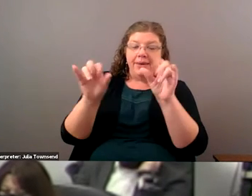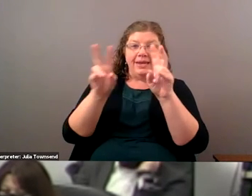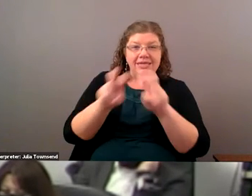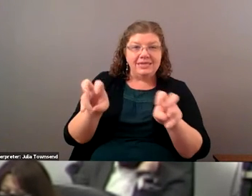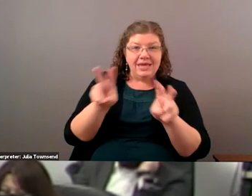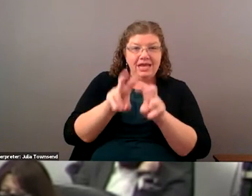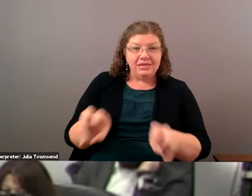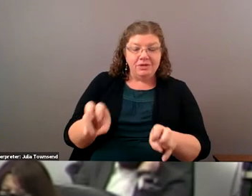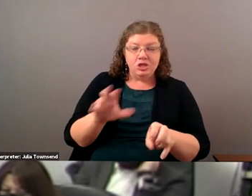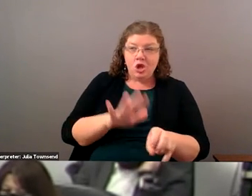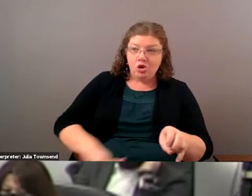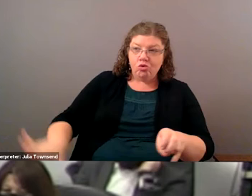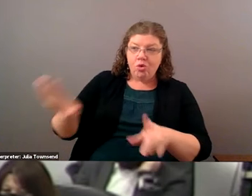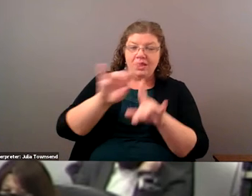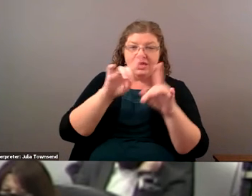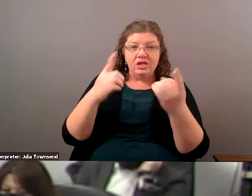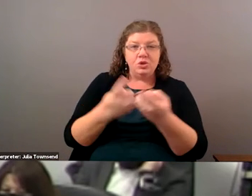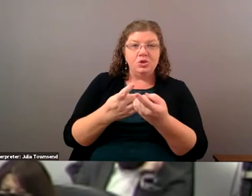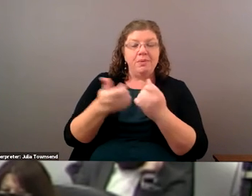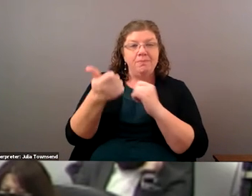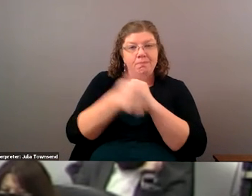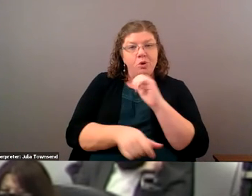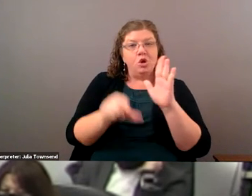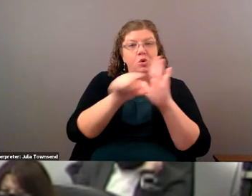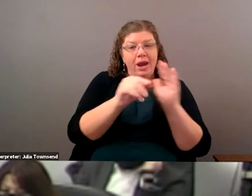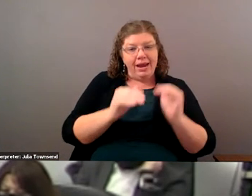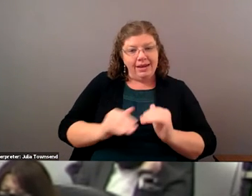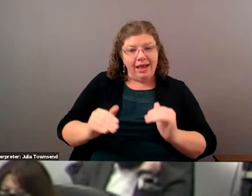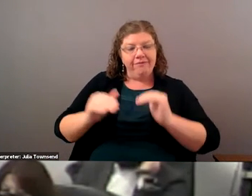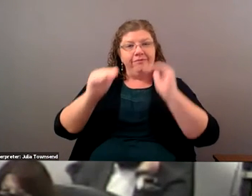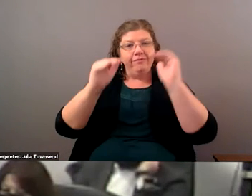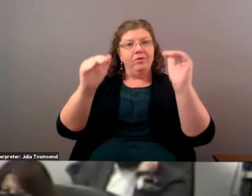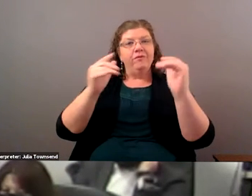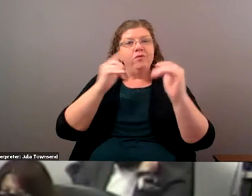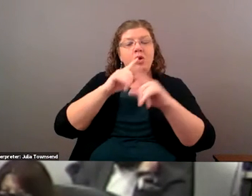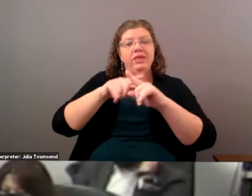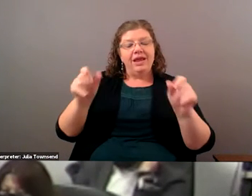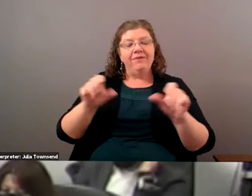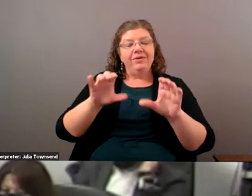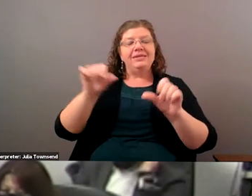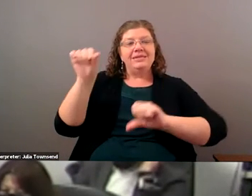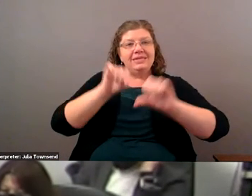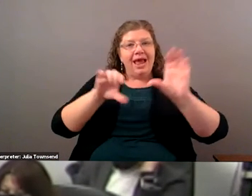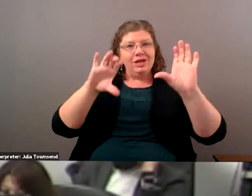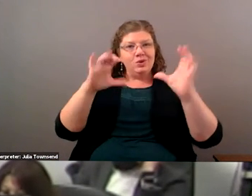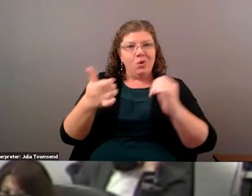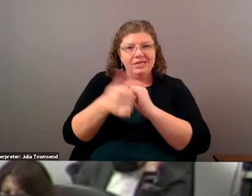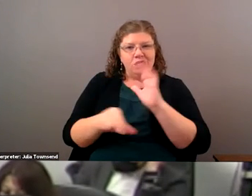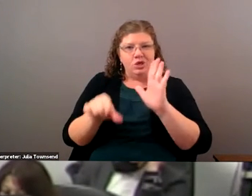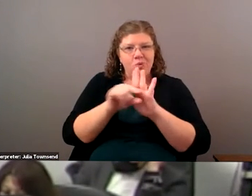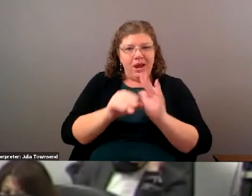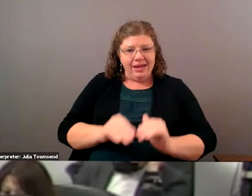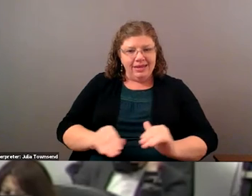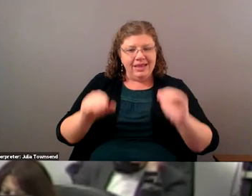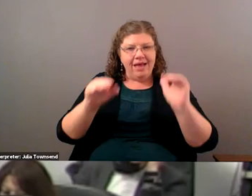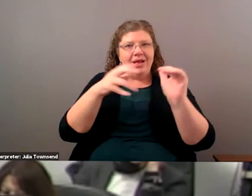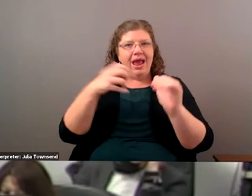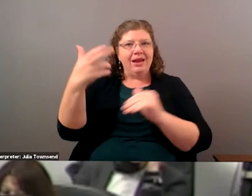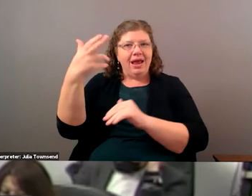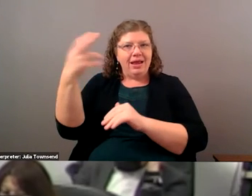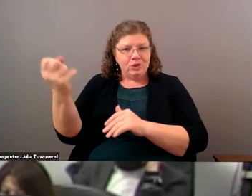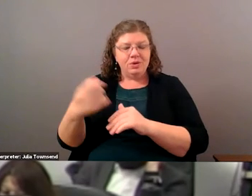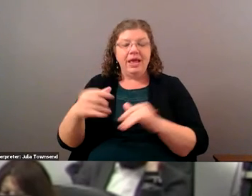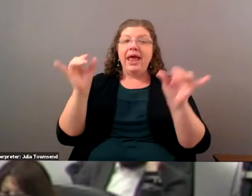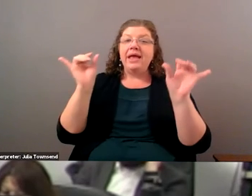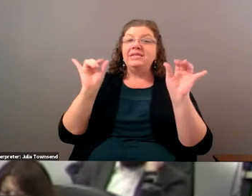distrito para todos los niveles de grado, obviamente con los distintos cursos de ciencia en todas las clases de secundaria y en términos similares a lo que expliqué anteriormente